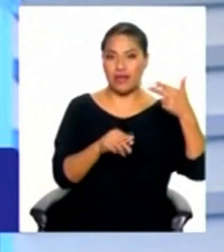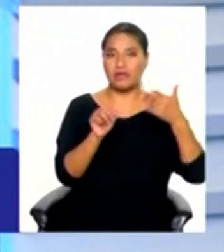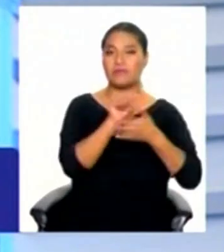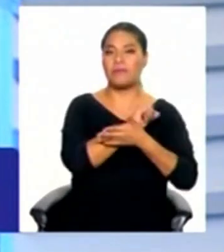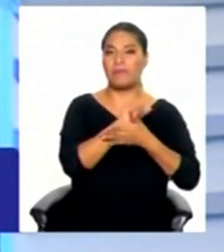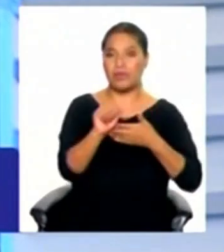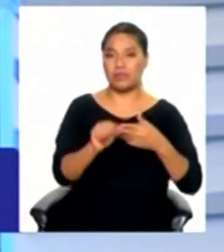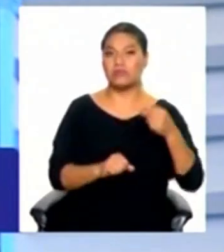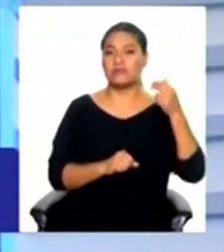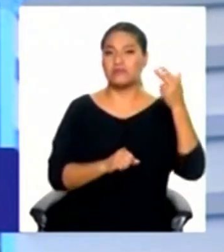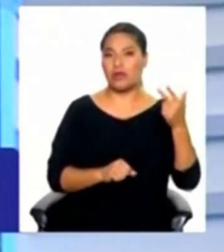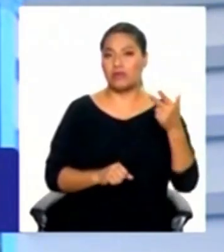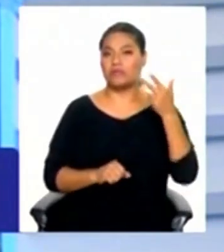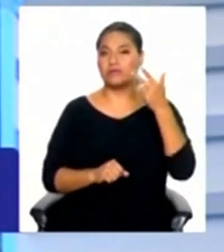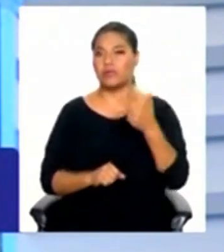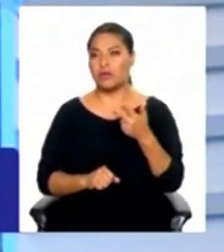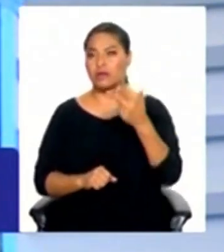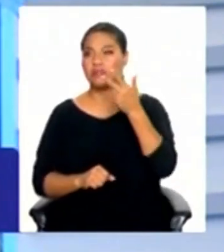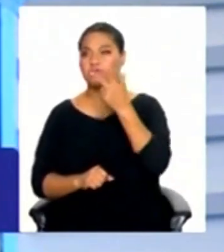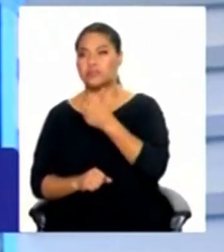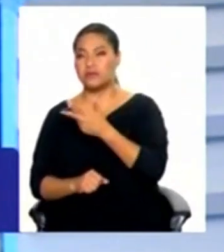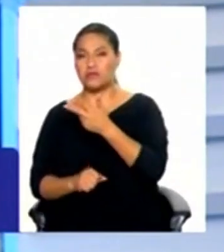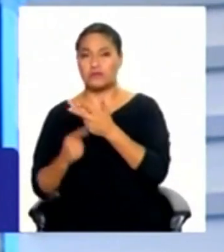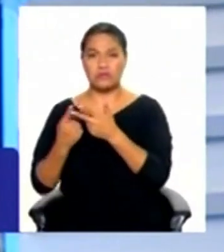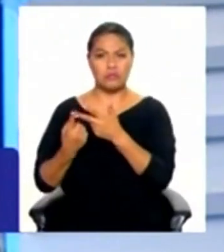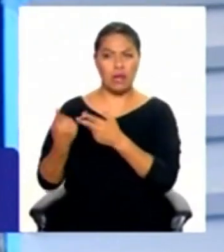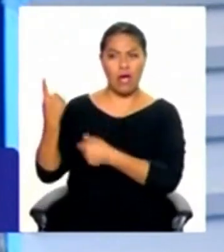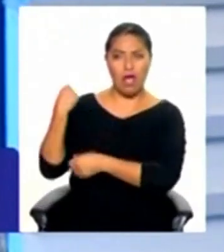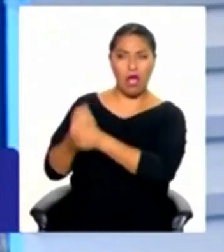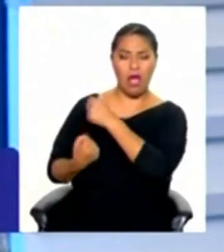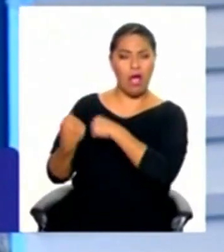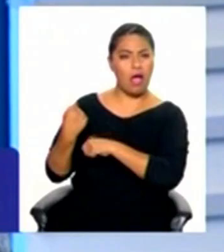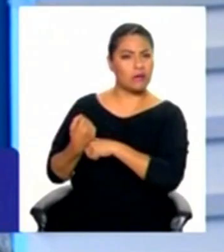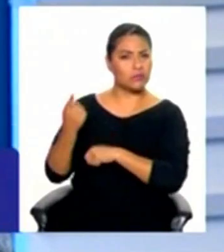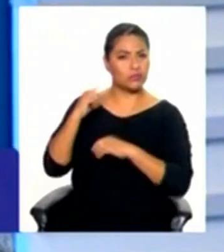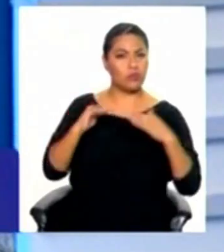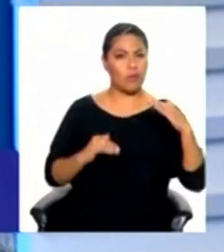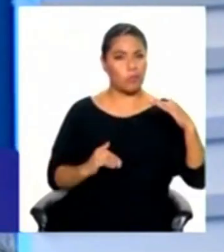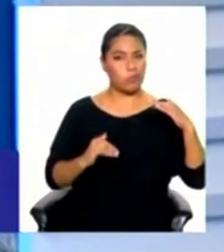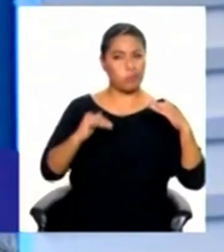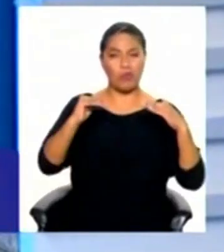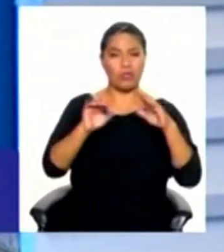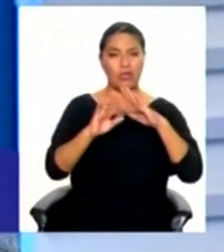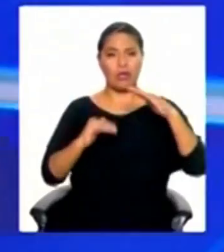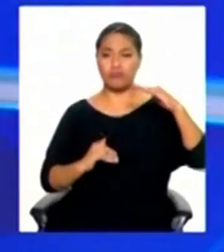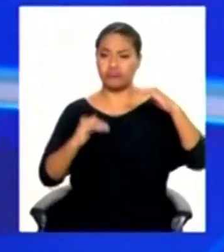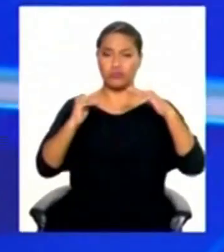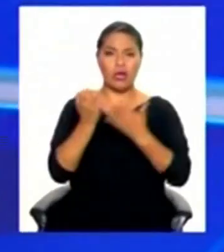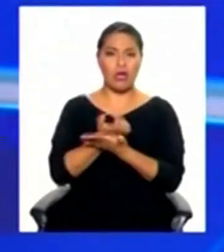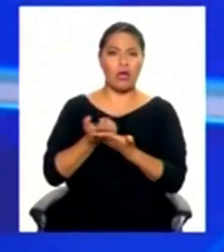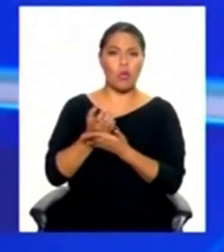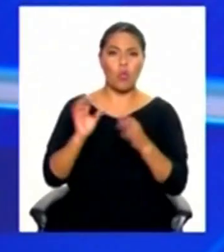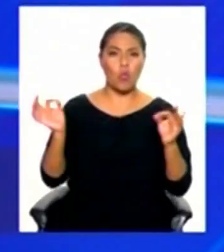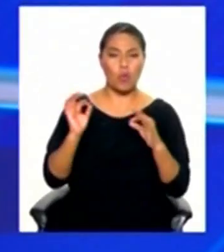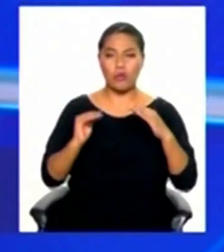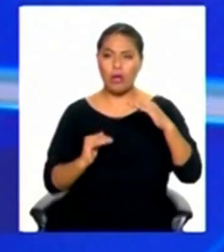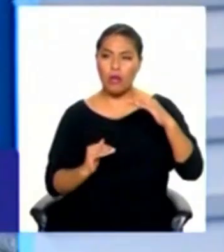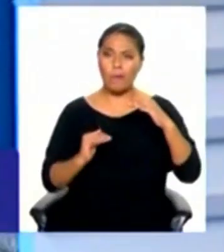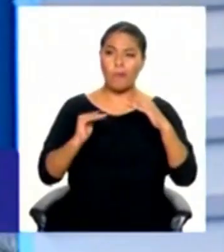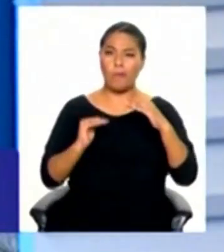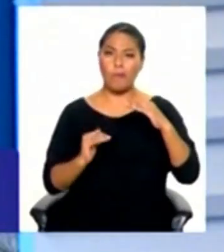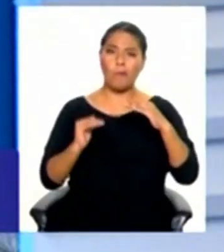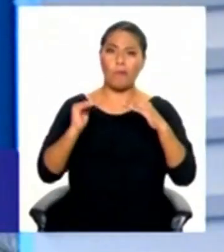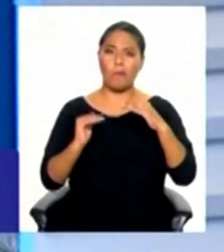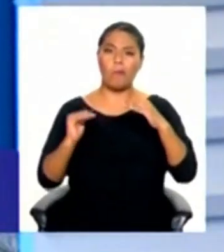que es el caso del Perú en verdad desde el año del año pasado no tenemos estos crecimientos y que en verdad en la opinión pública puede darse como